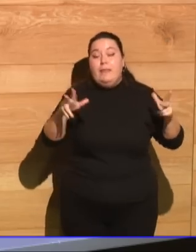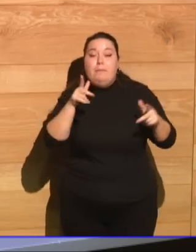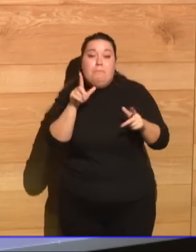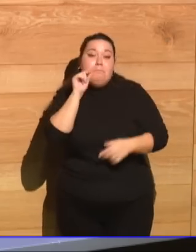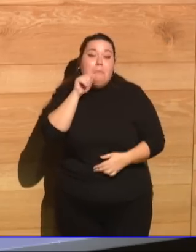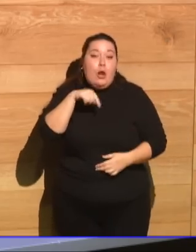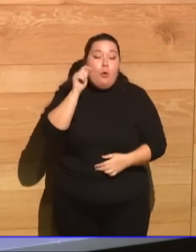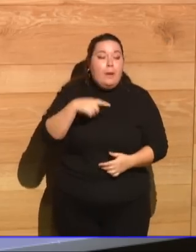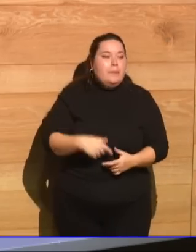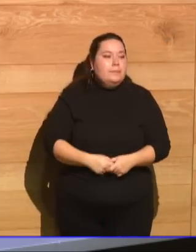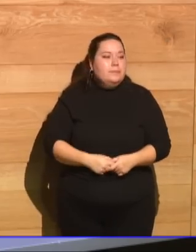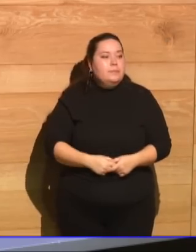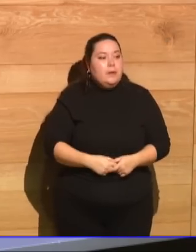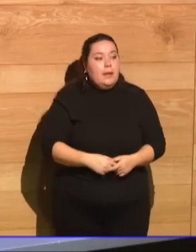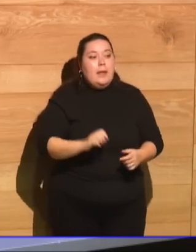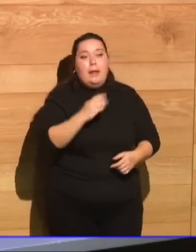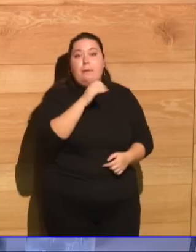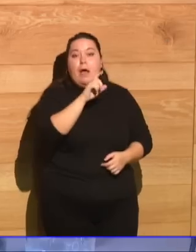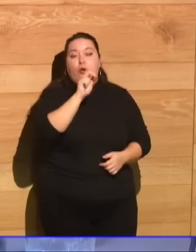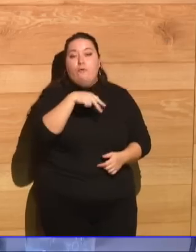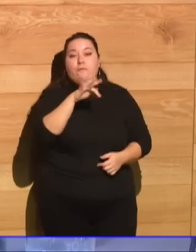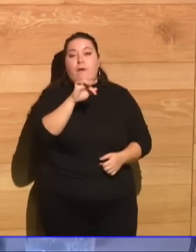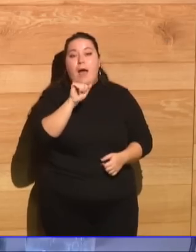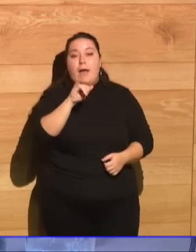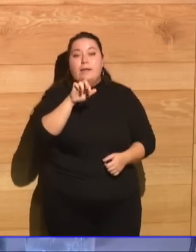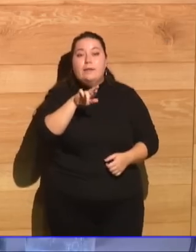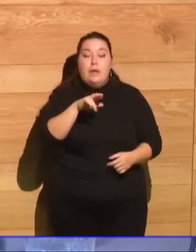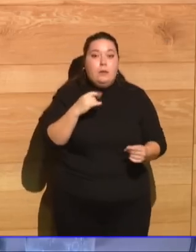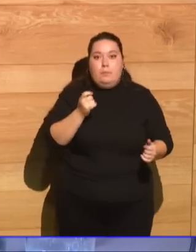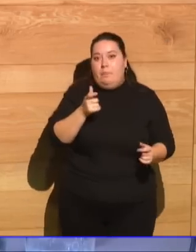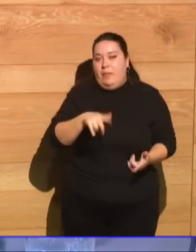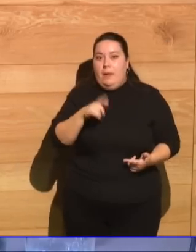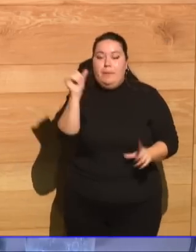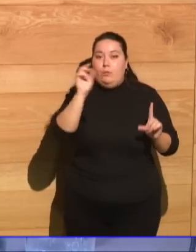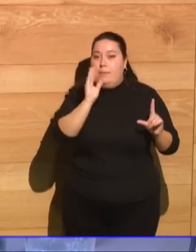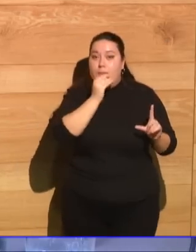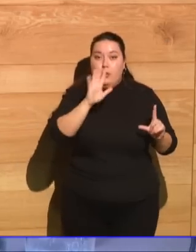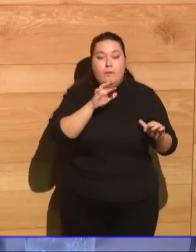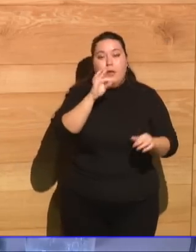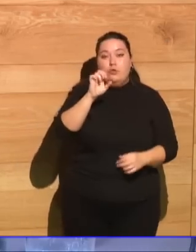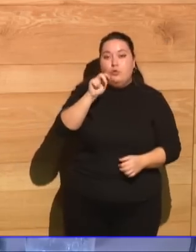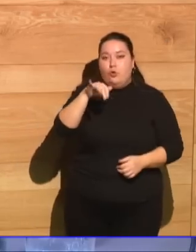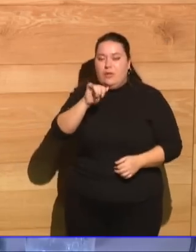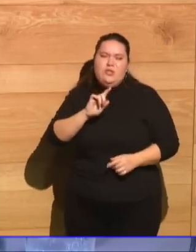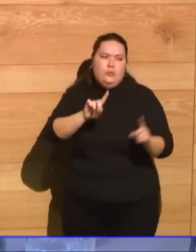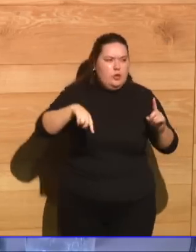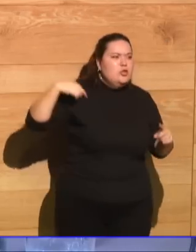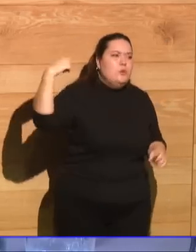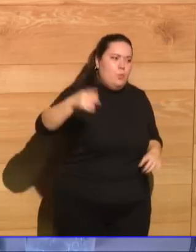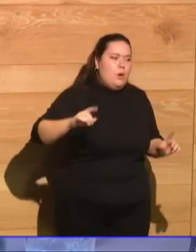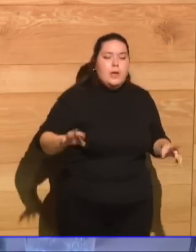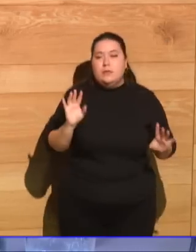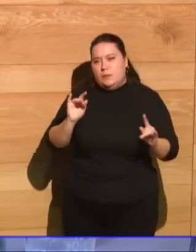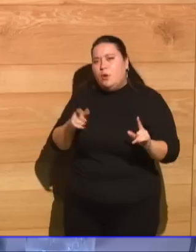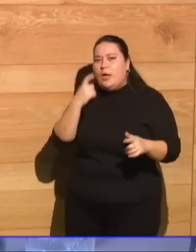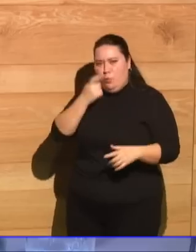bonito. Y en Man on Fire, que es quizás la mejor peli de Tony Scott. Eso ya son muchos años después. Lo sé, pero todavía le dura, ¿eh?